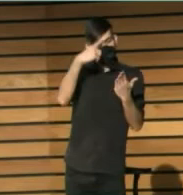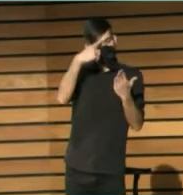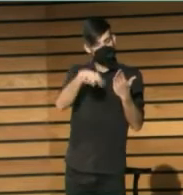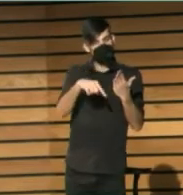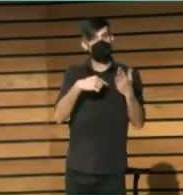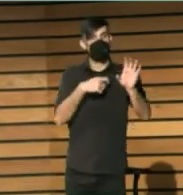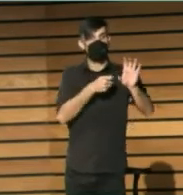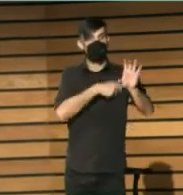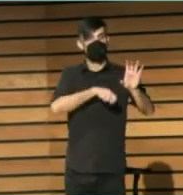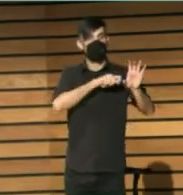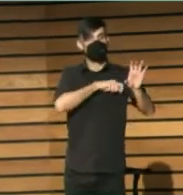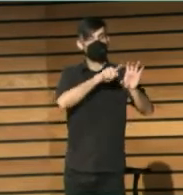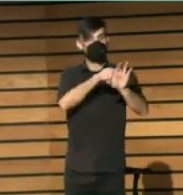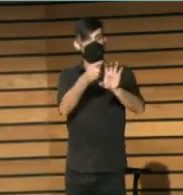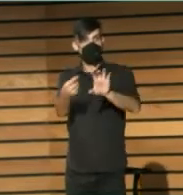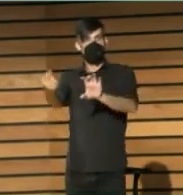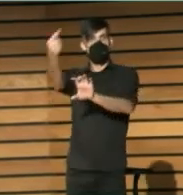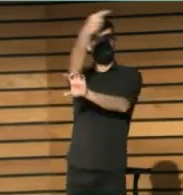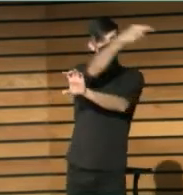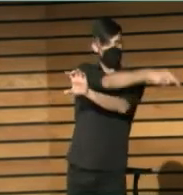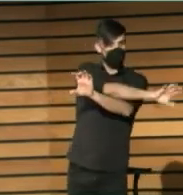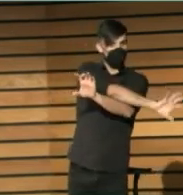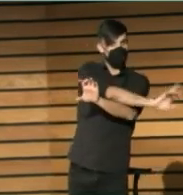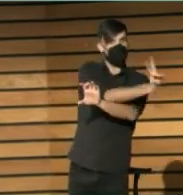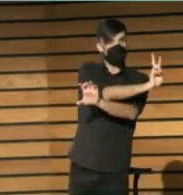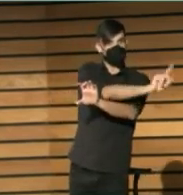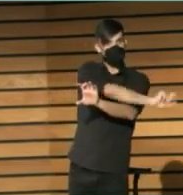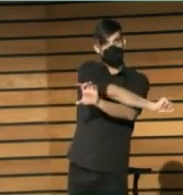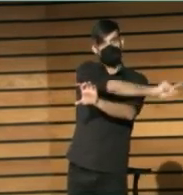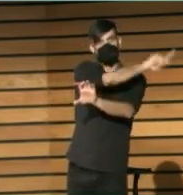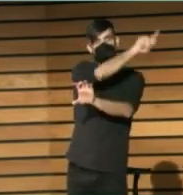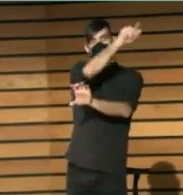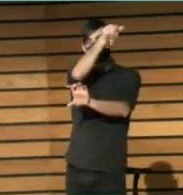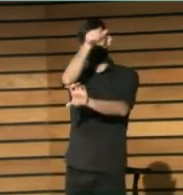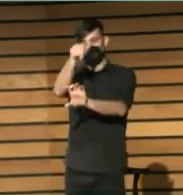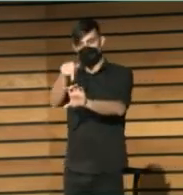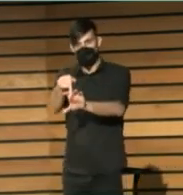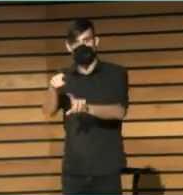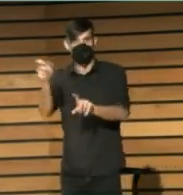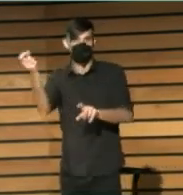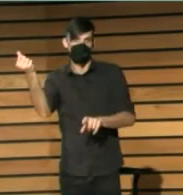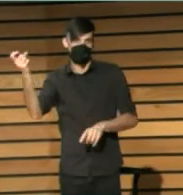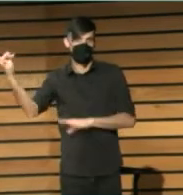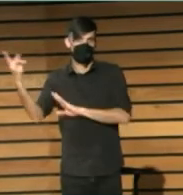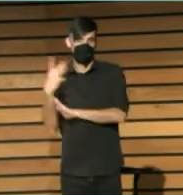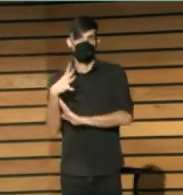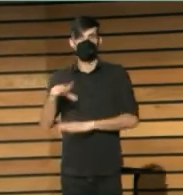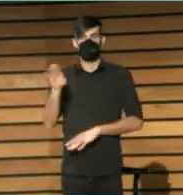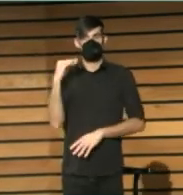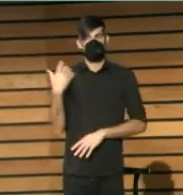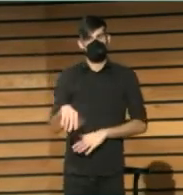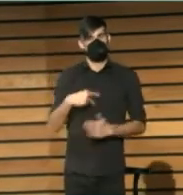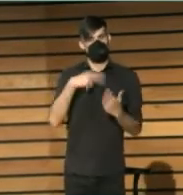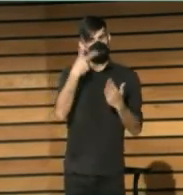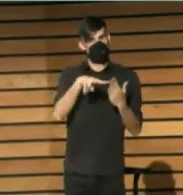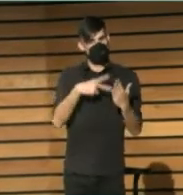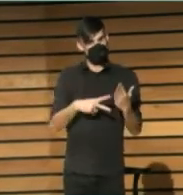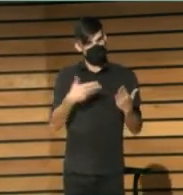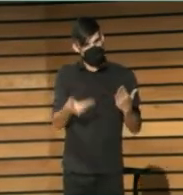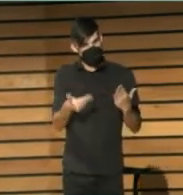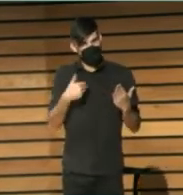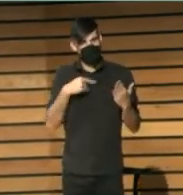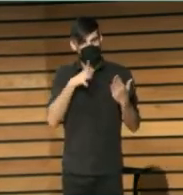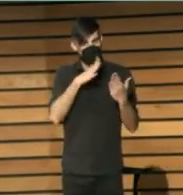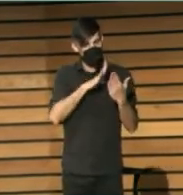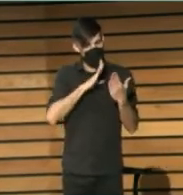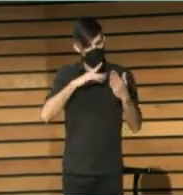mundo, de donde además le venía el dinero, entendí que leer era algo serio, pues ella fruncía el ceño